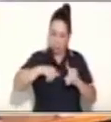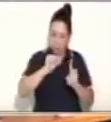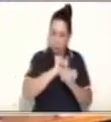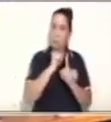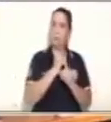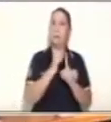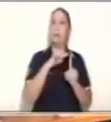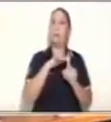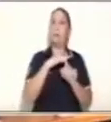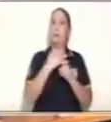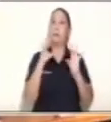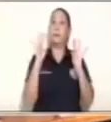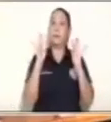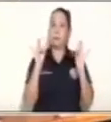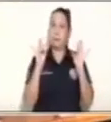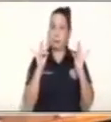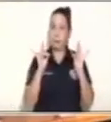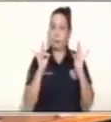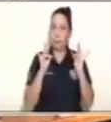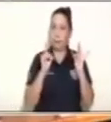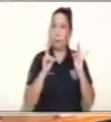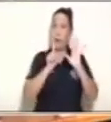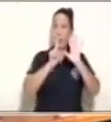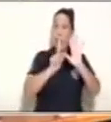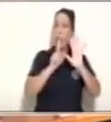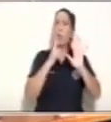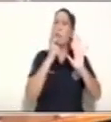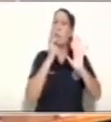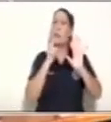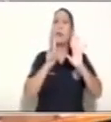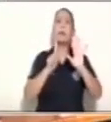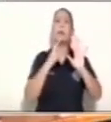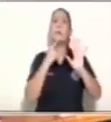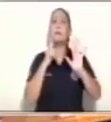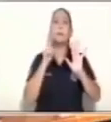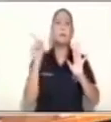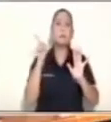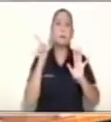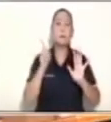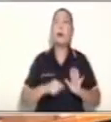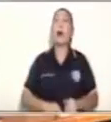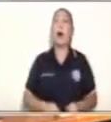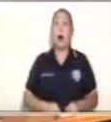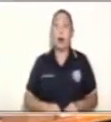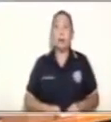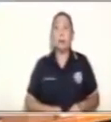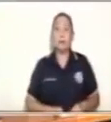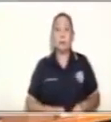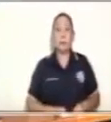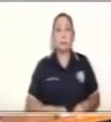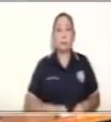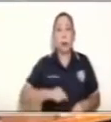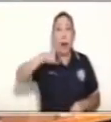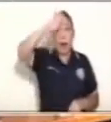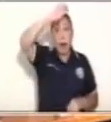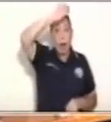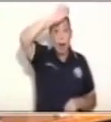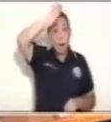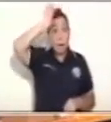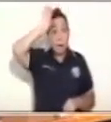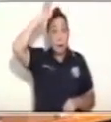último, pero no menos importante, tenemos a